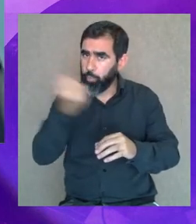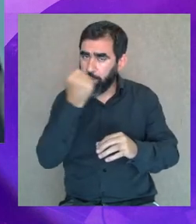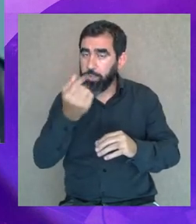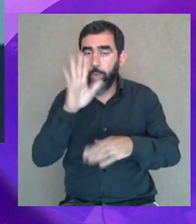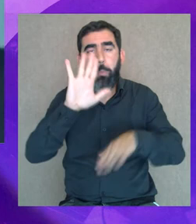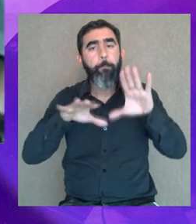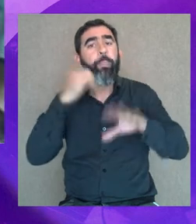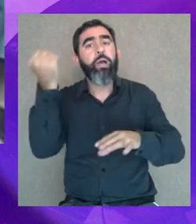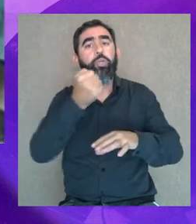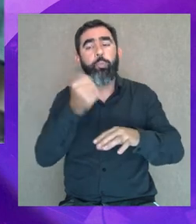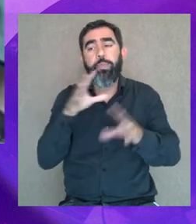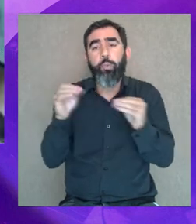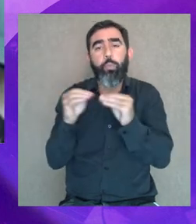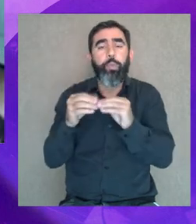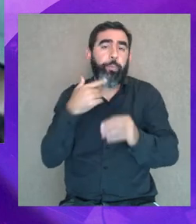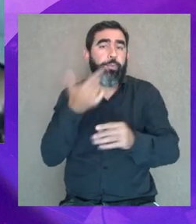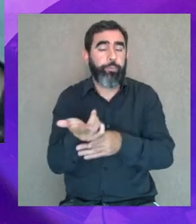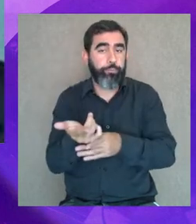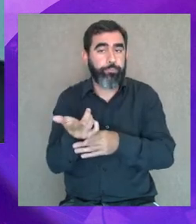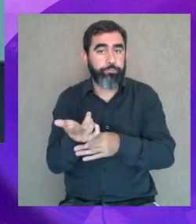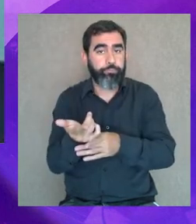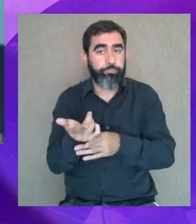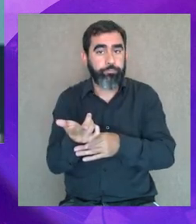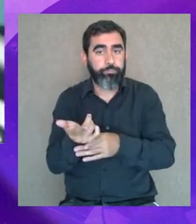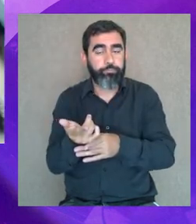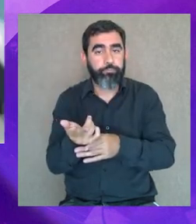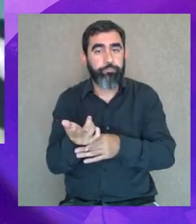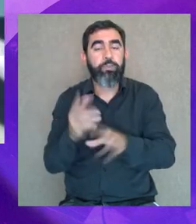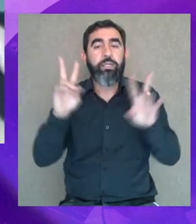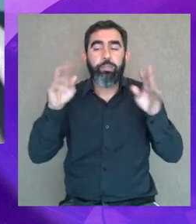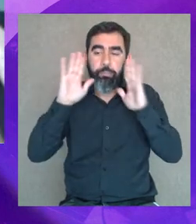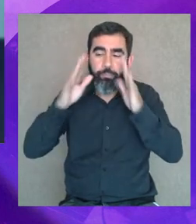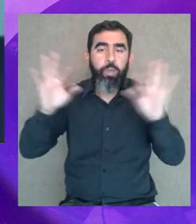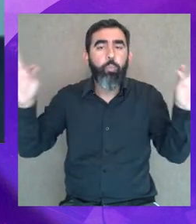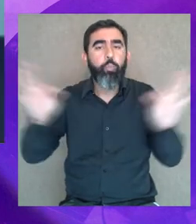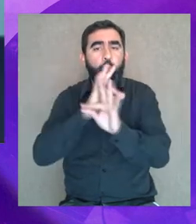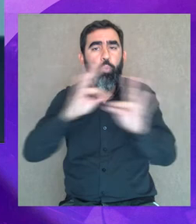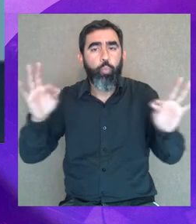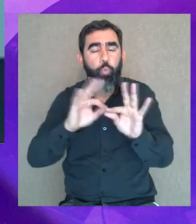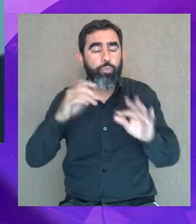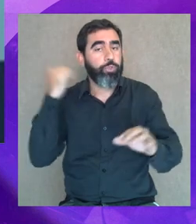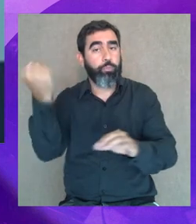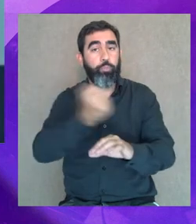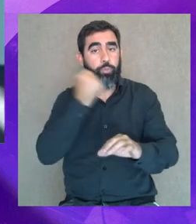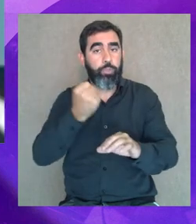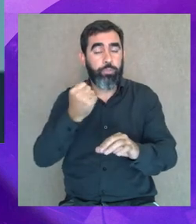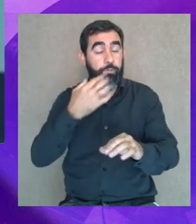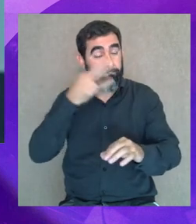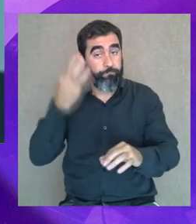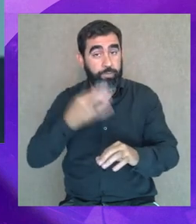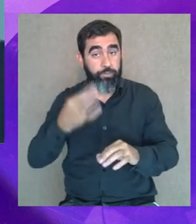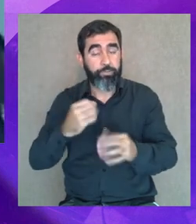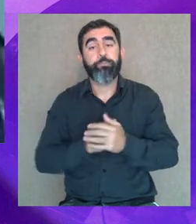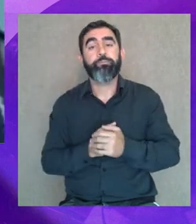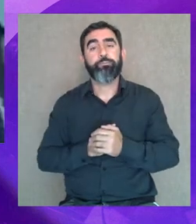importante pero es más importante es la del chile y se juega para para la música el protagonismo de cada persona